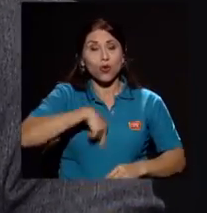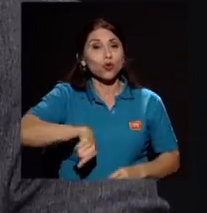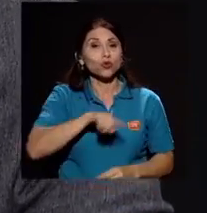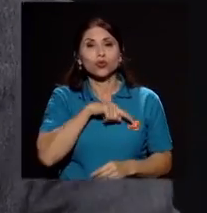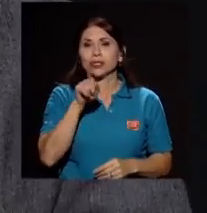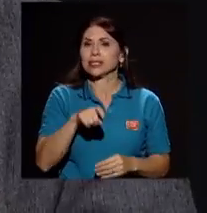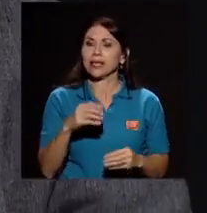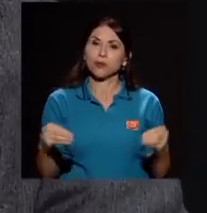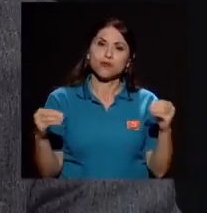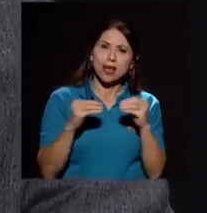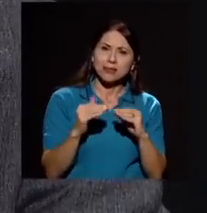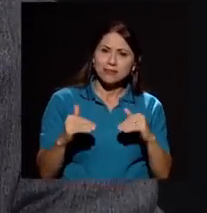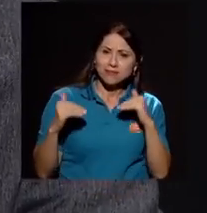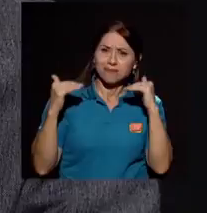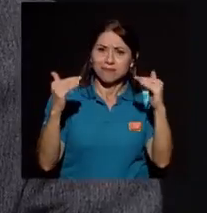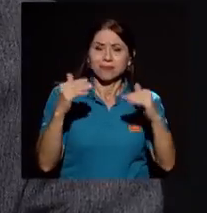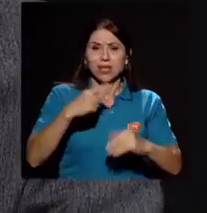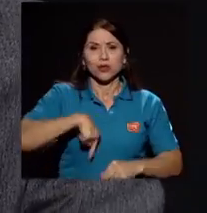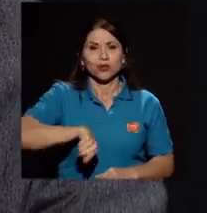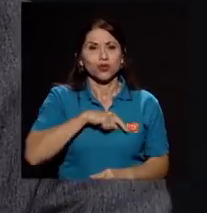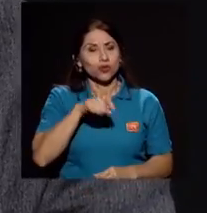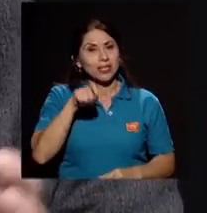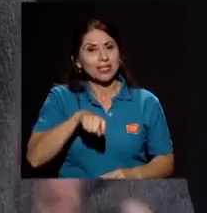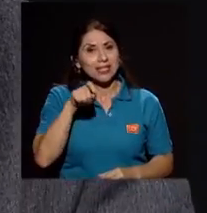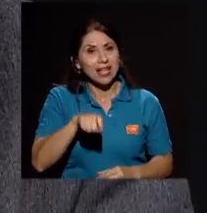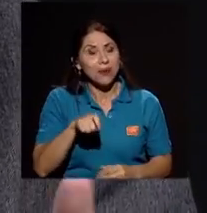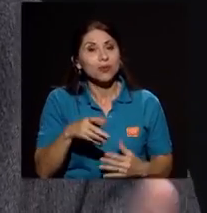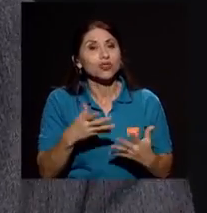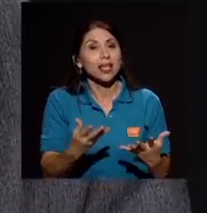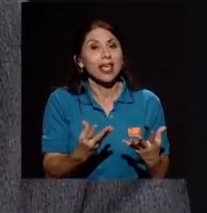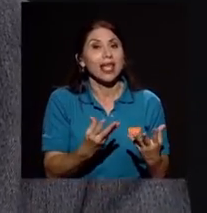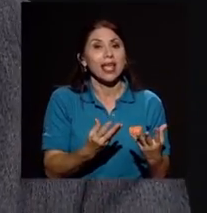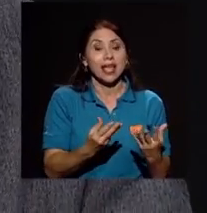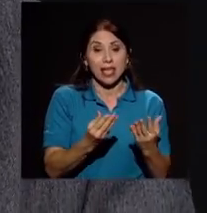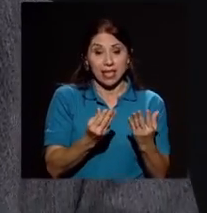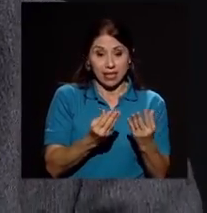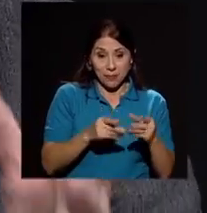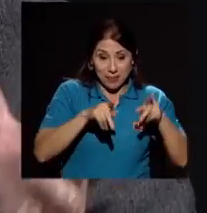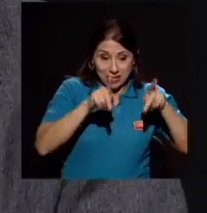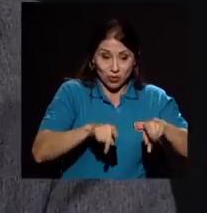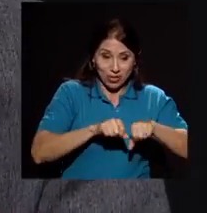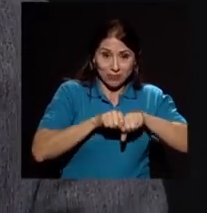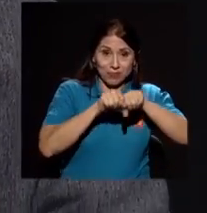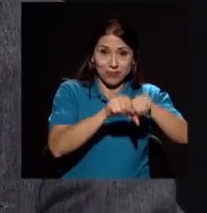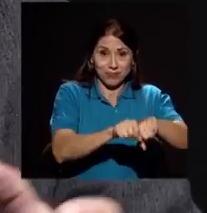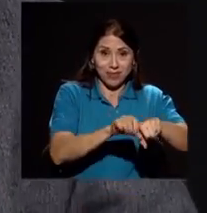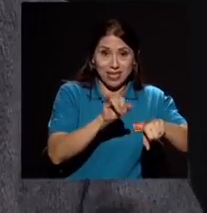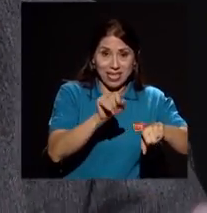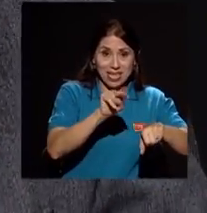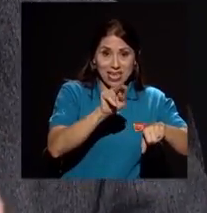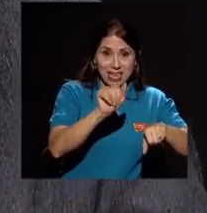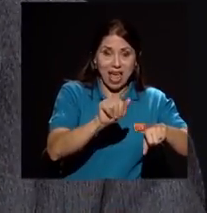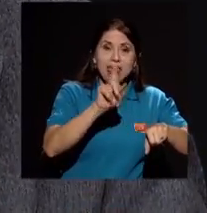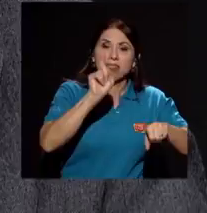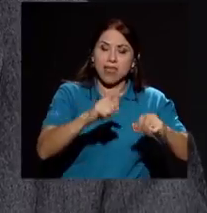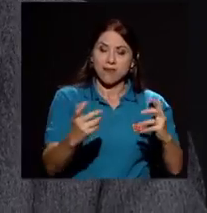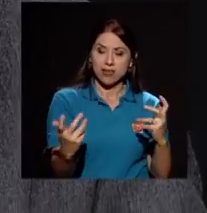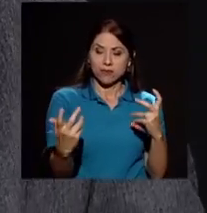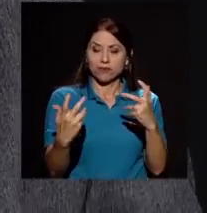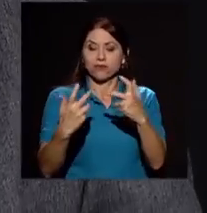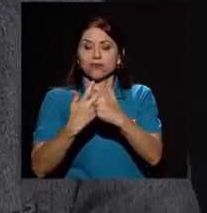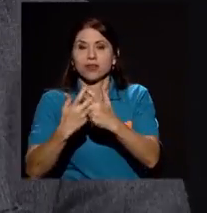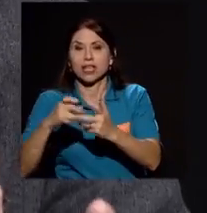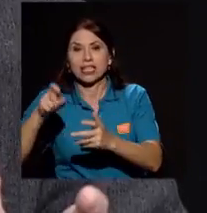todavía mayores necesitamos alinear la producción de técnicos del inah realmente a la demanda del sector productivo